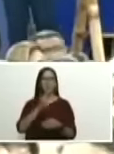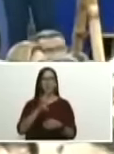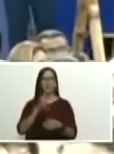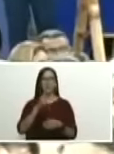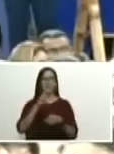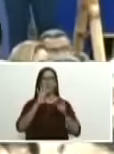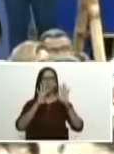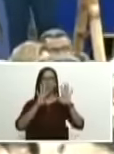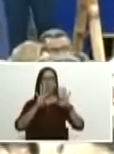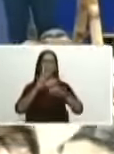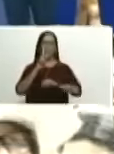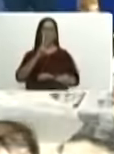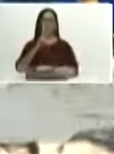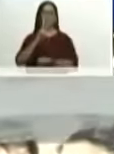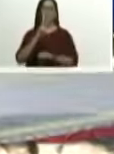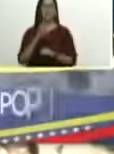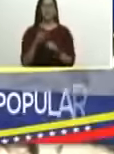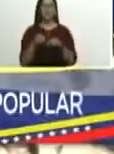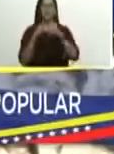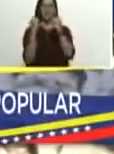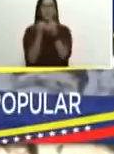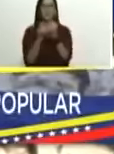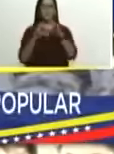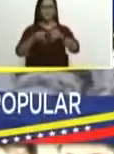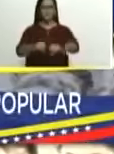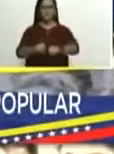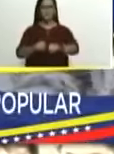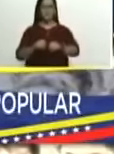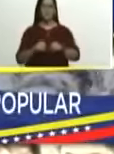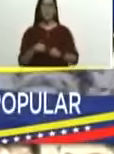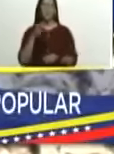292 gabinetes instalados,